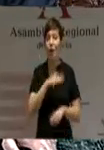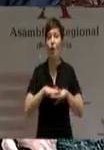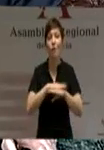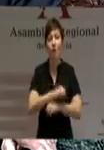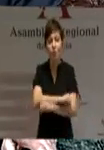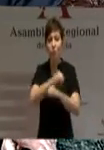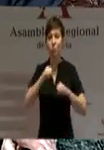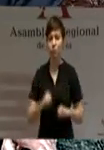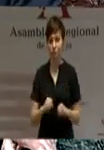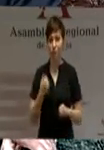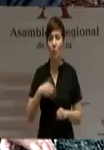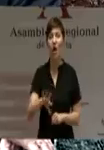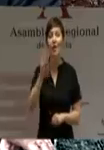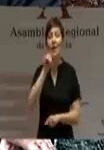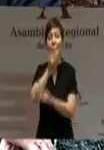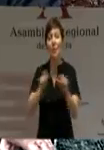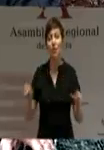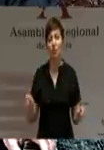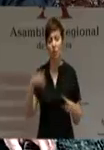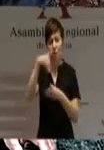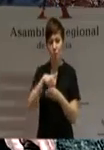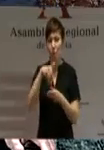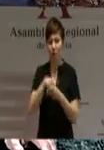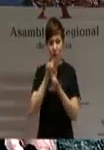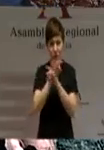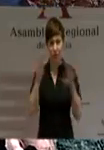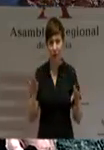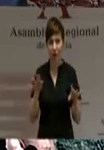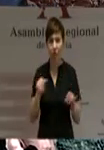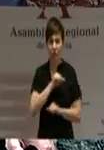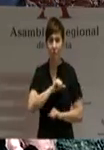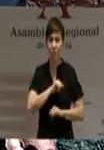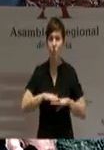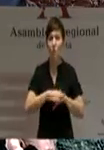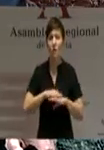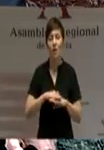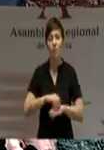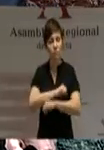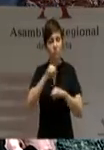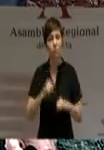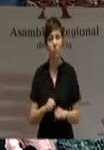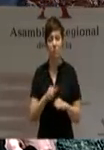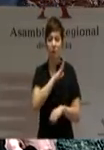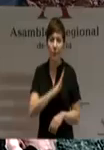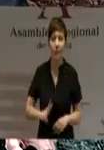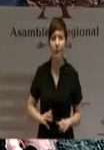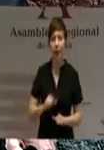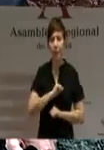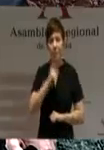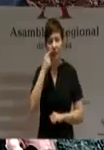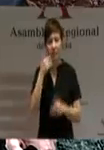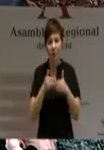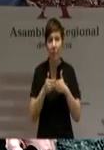las dificultades de nuestra región con un Gobierno estable y no provisional, que ha estado y sigue estando más pendiente de